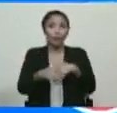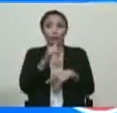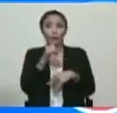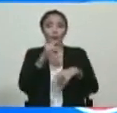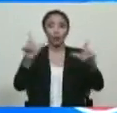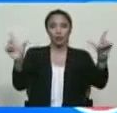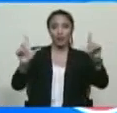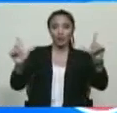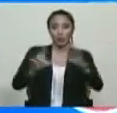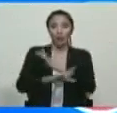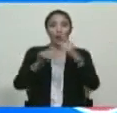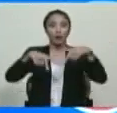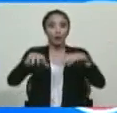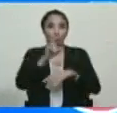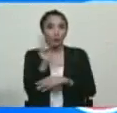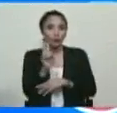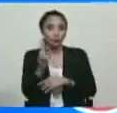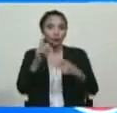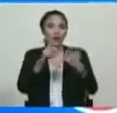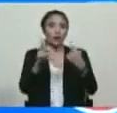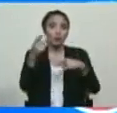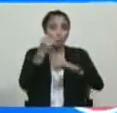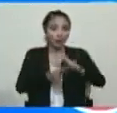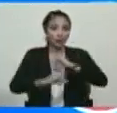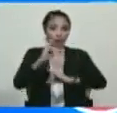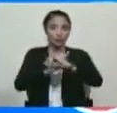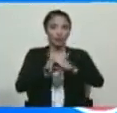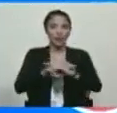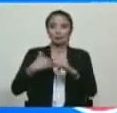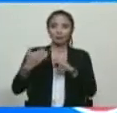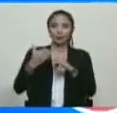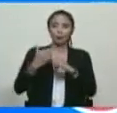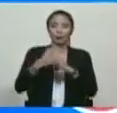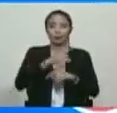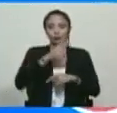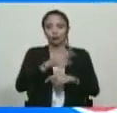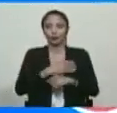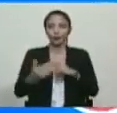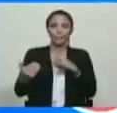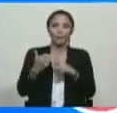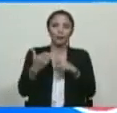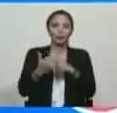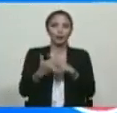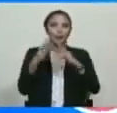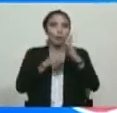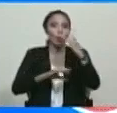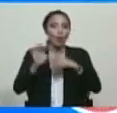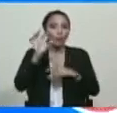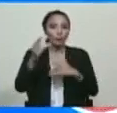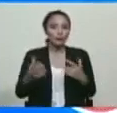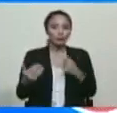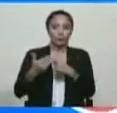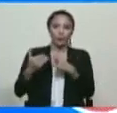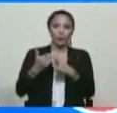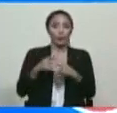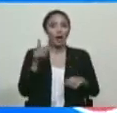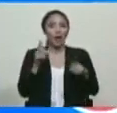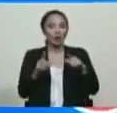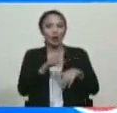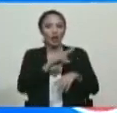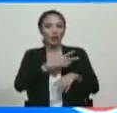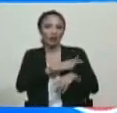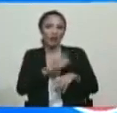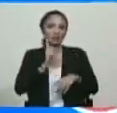nacionales e internacionales los ataques a la moral, al honor del pueblo venezolano con falsos